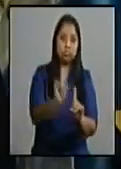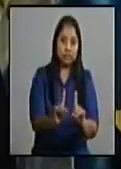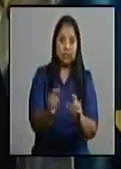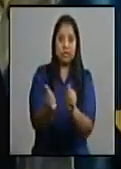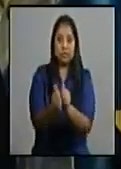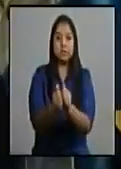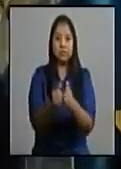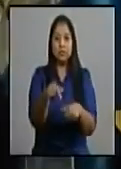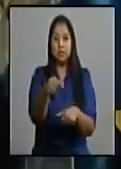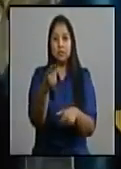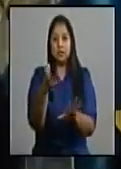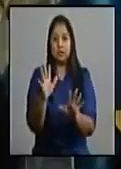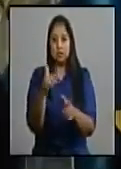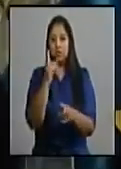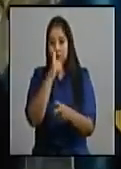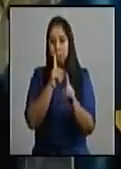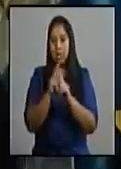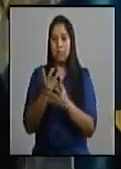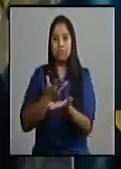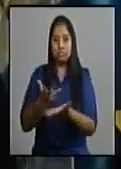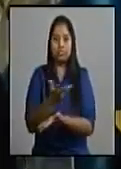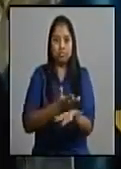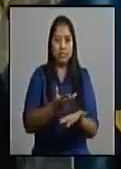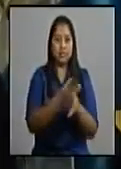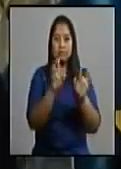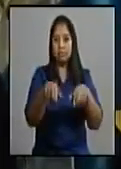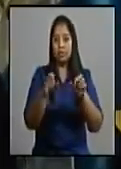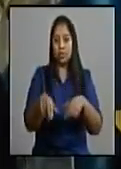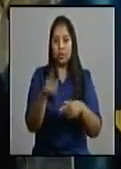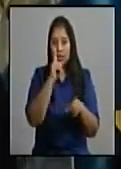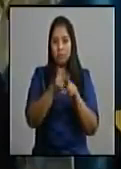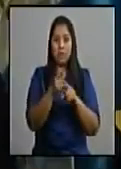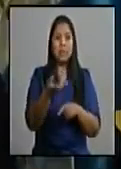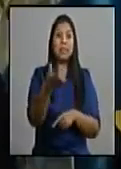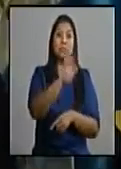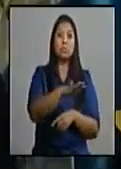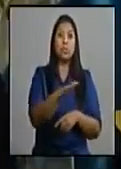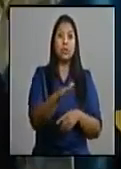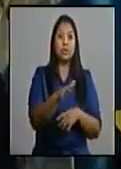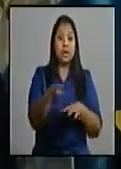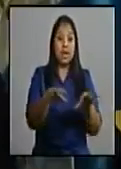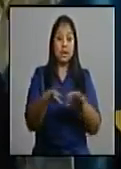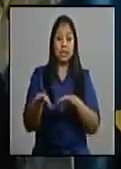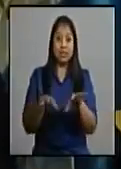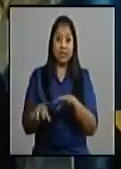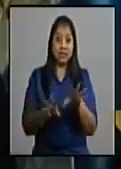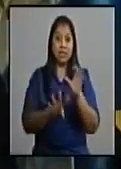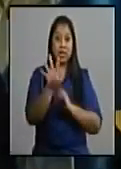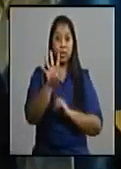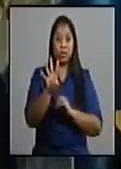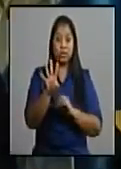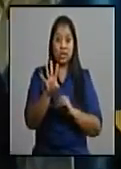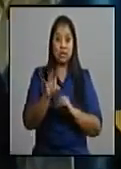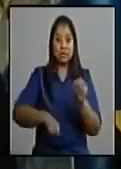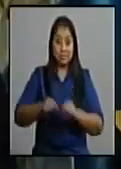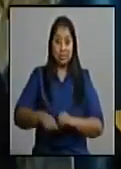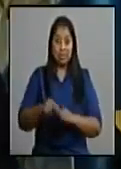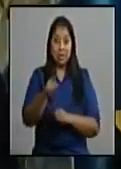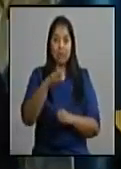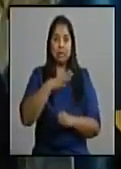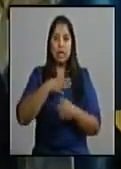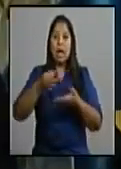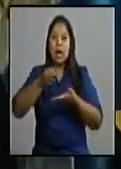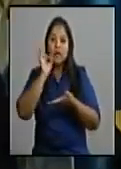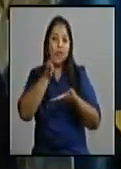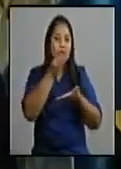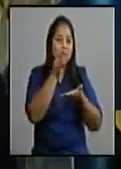que con quienes estuvimos con personas después de los actos del 14 tomando una taza de café,